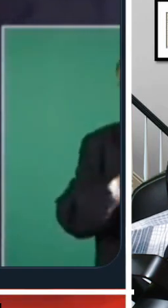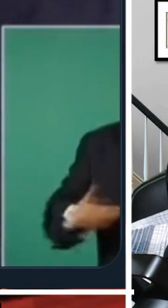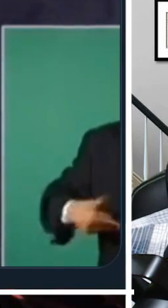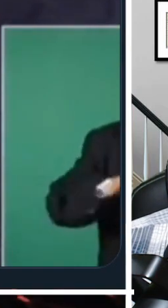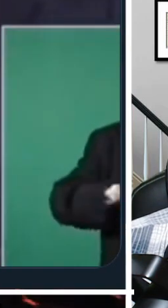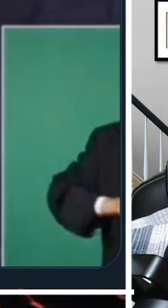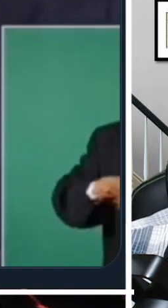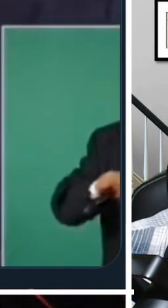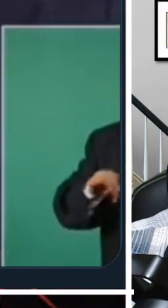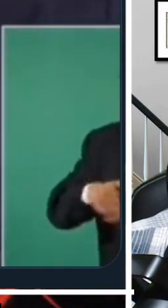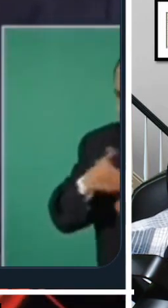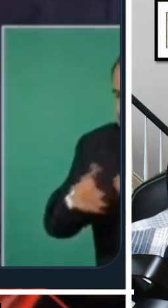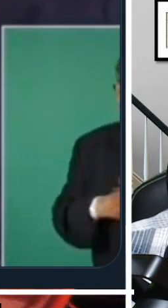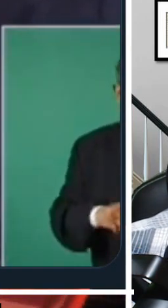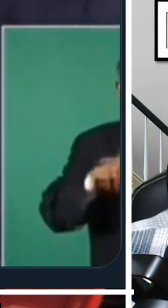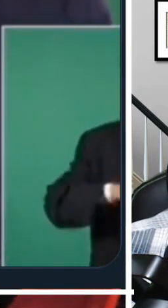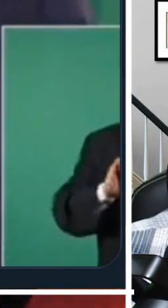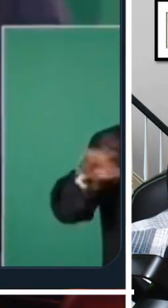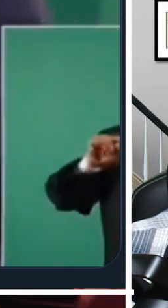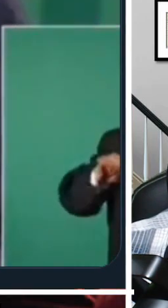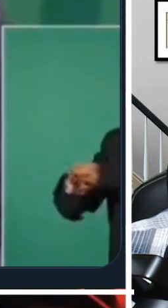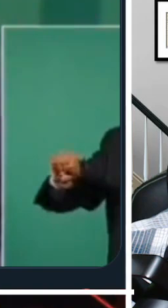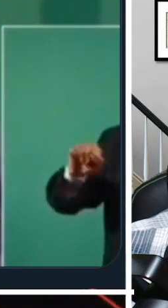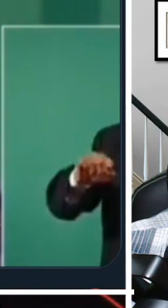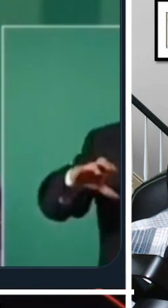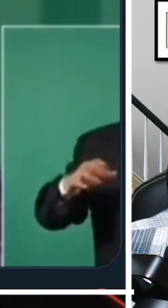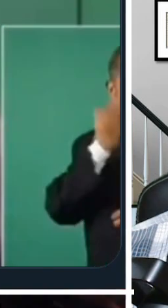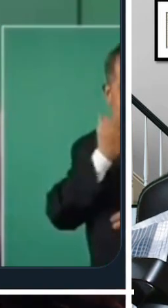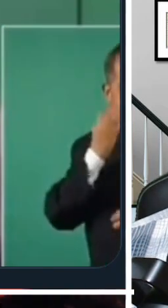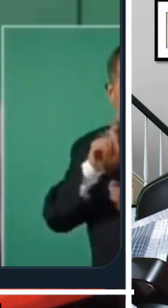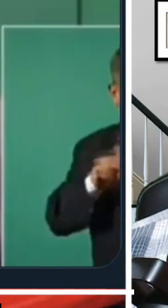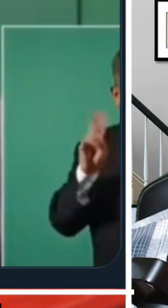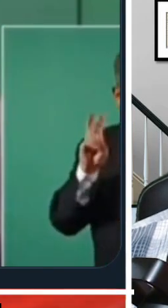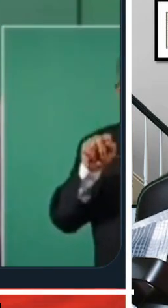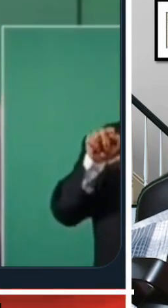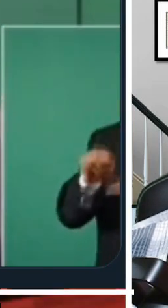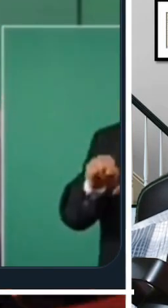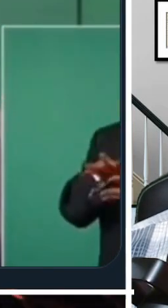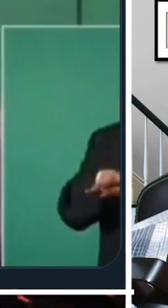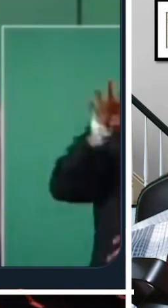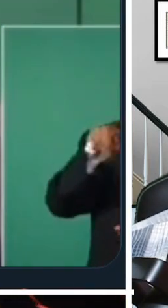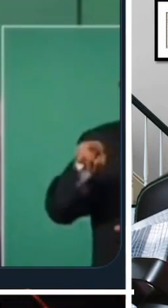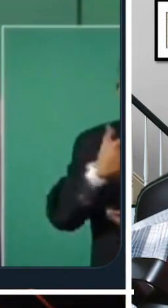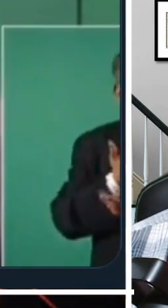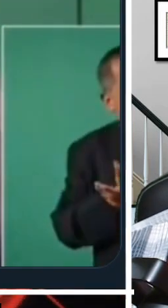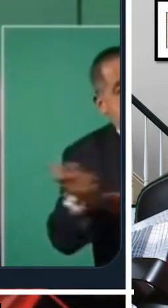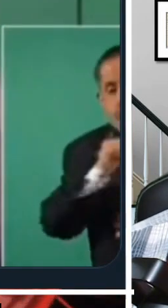otras autoridades de esos municipios. Amigos y amigas, me despido de esta